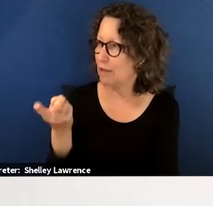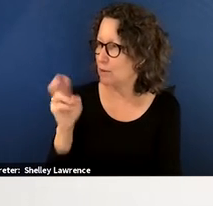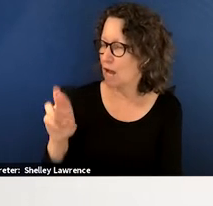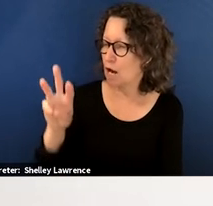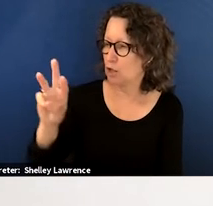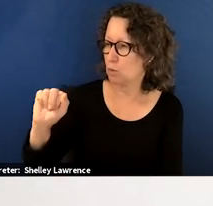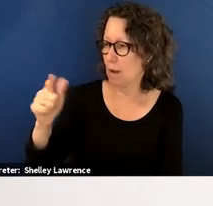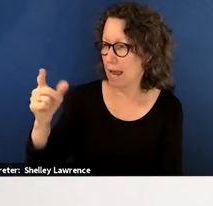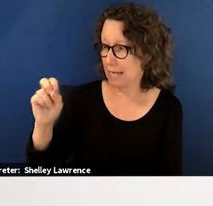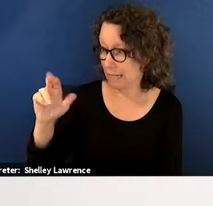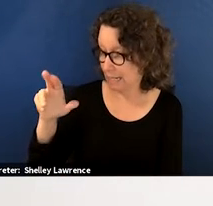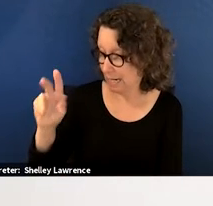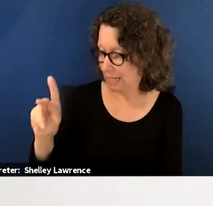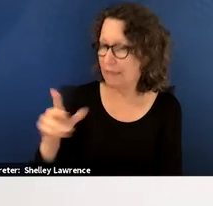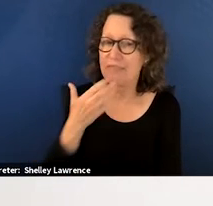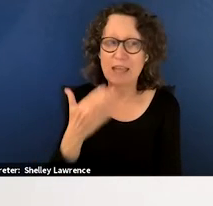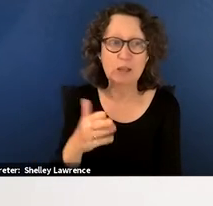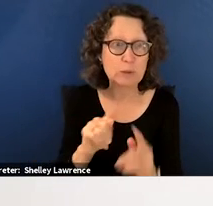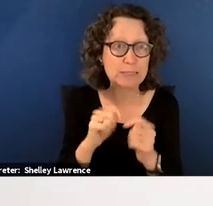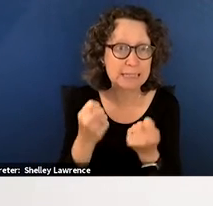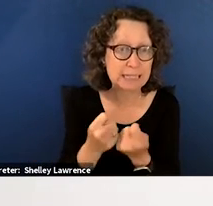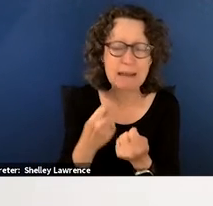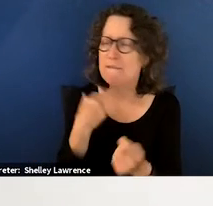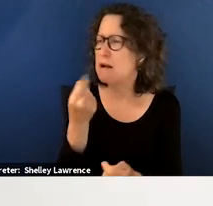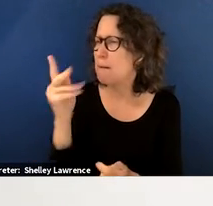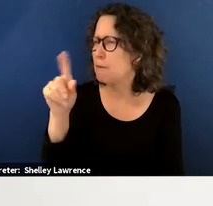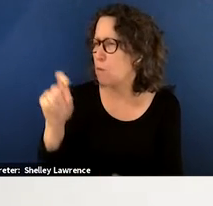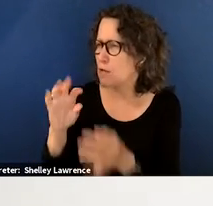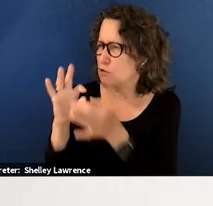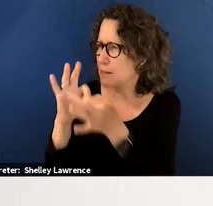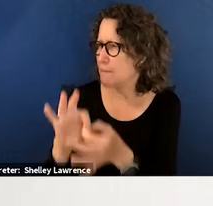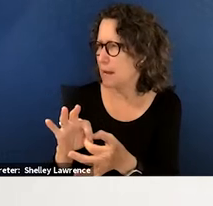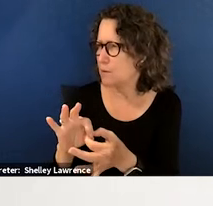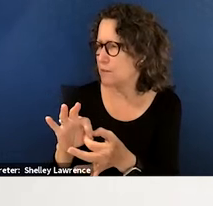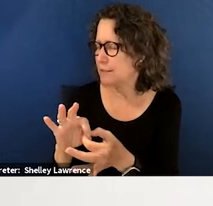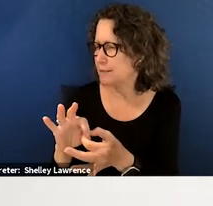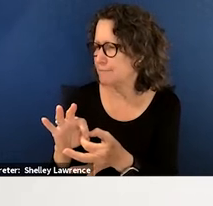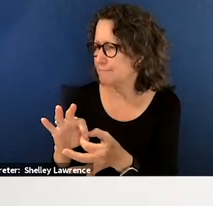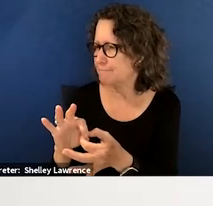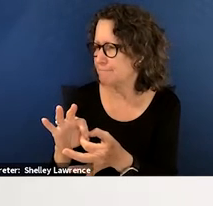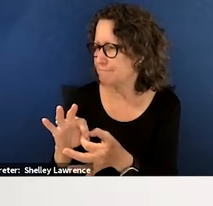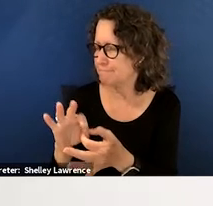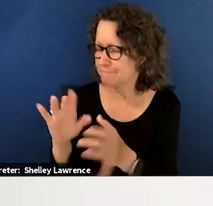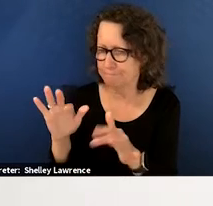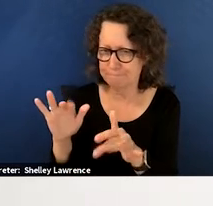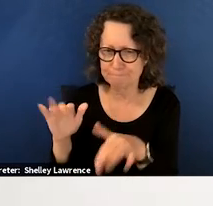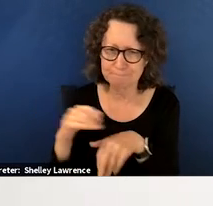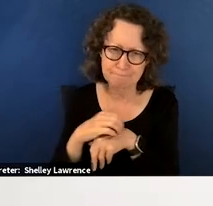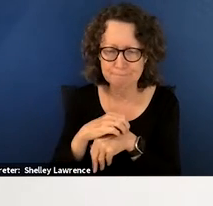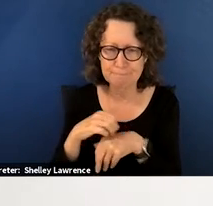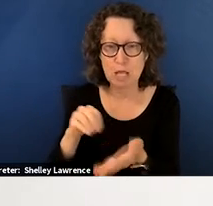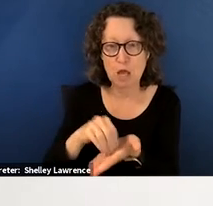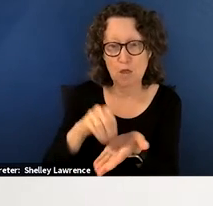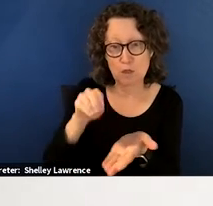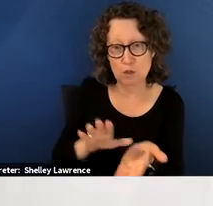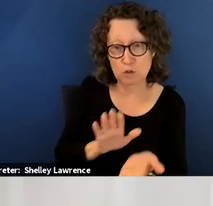Gracias, doctora Wagenknecht, y gracias al equipo. Solamente tengo un par de preguntas sobre